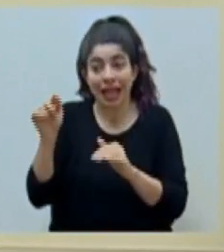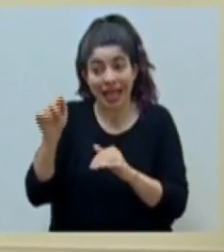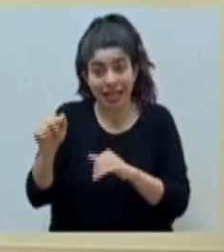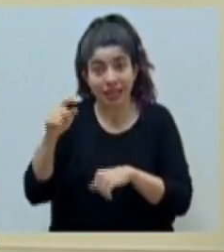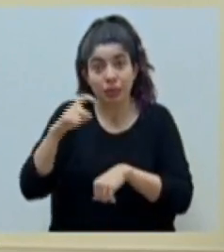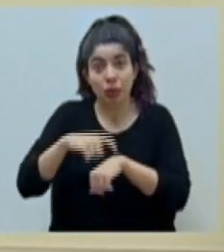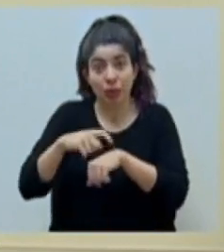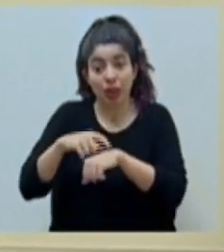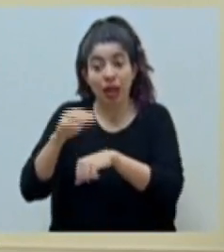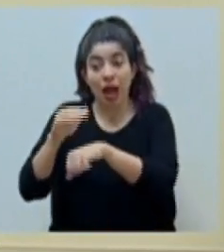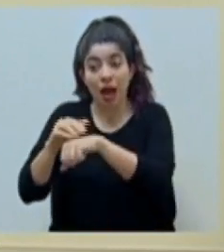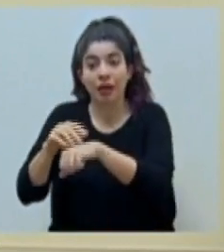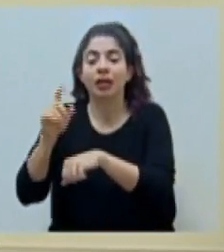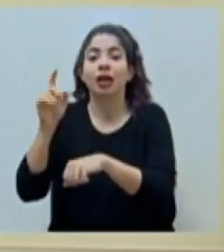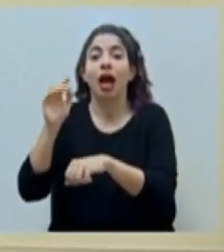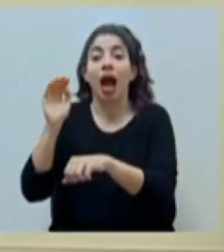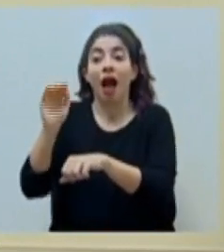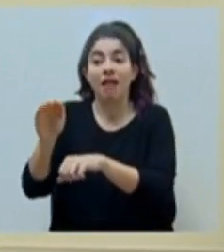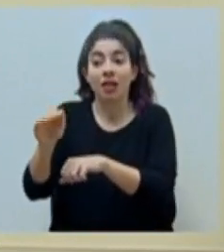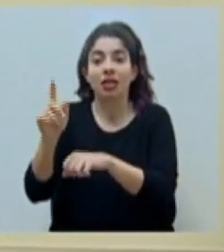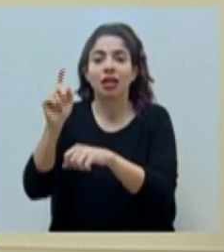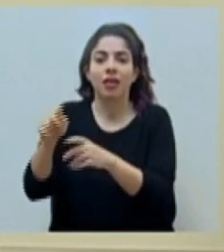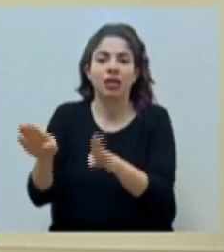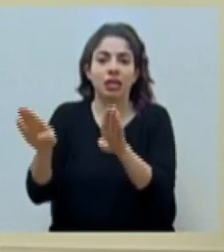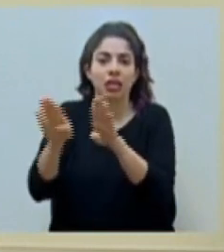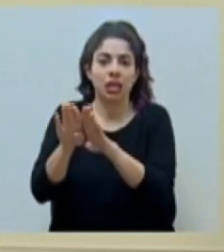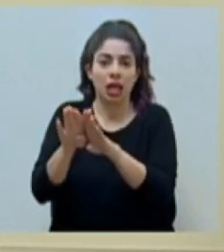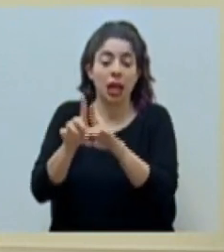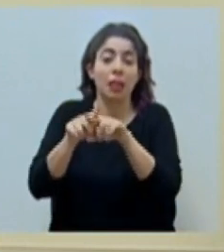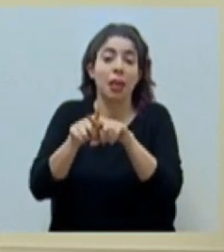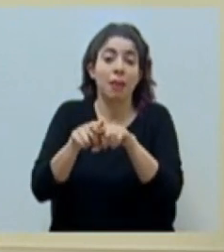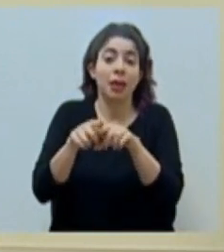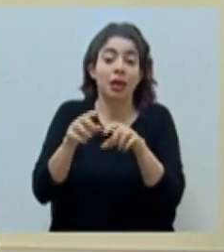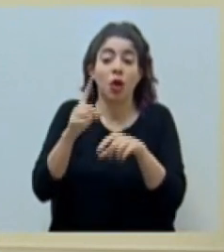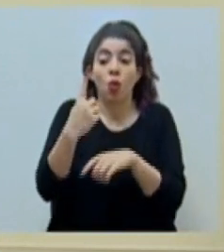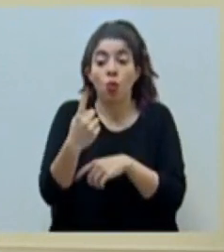ahí tendríamos que hacer un cierre, si sería del centro educativo o de varios